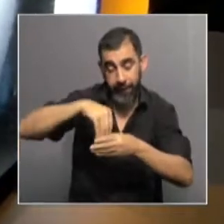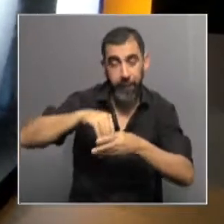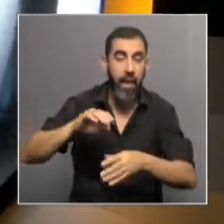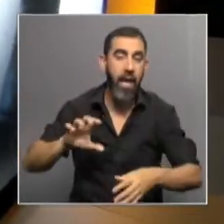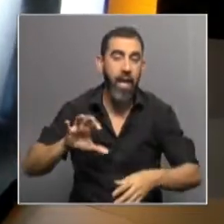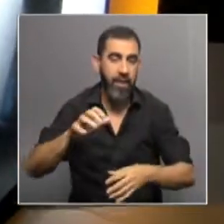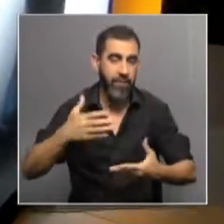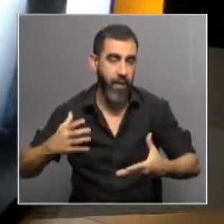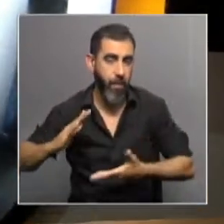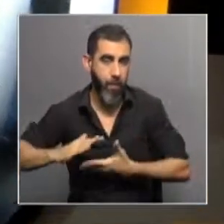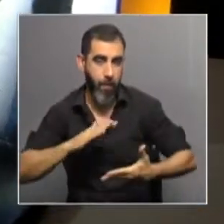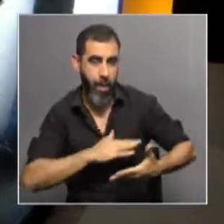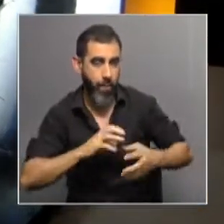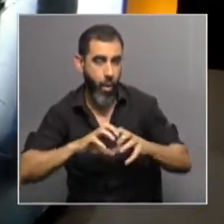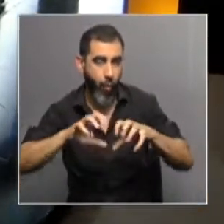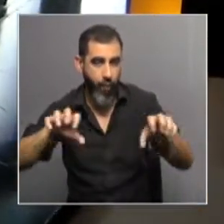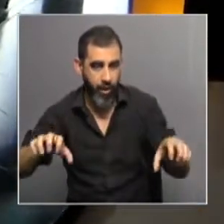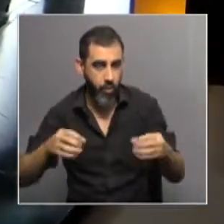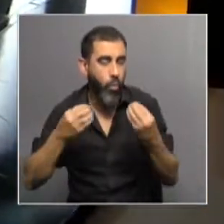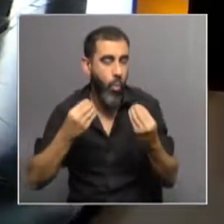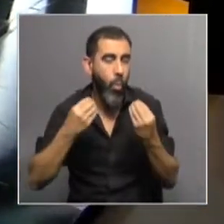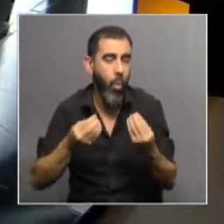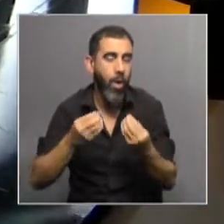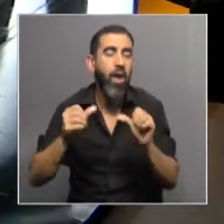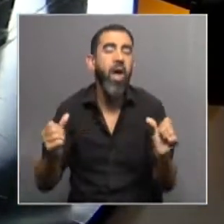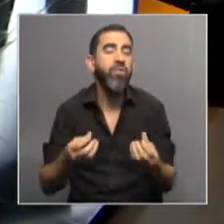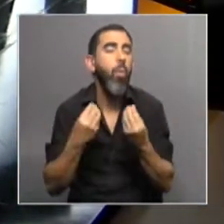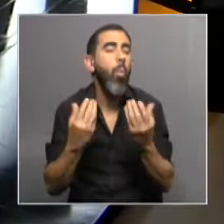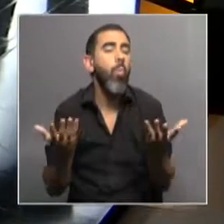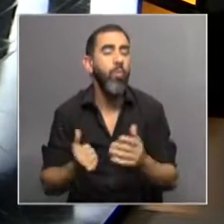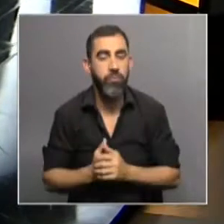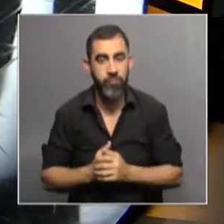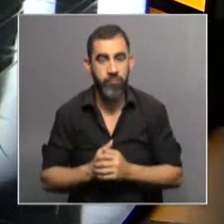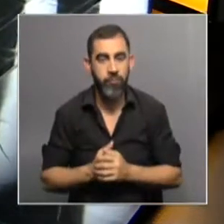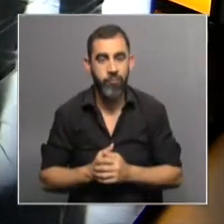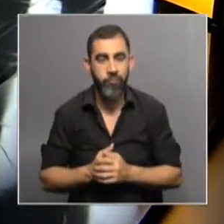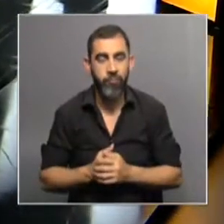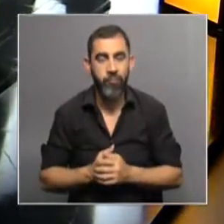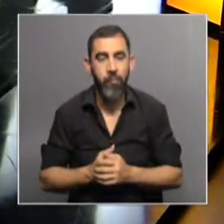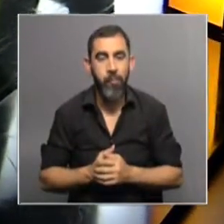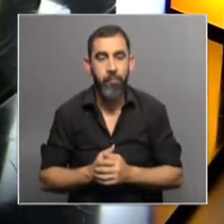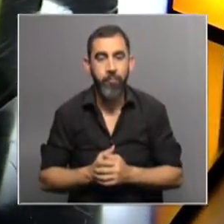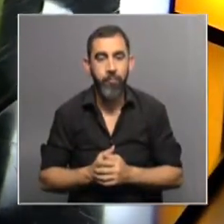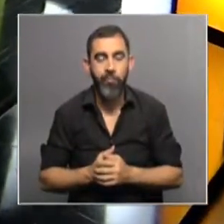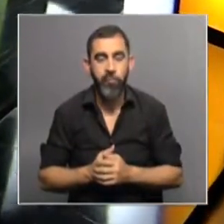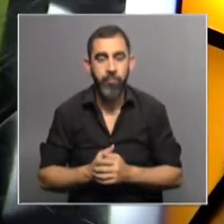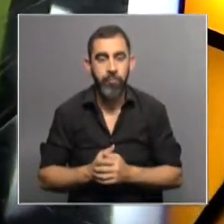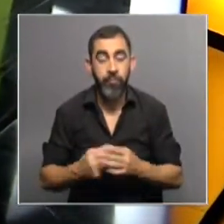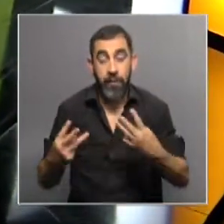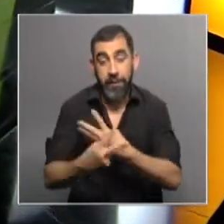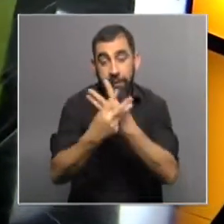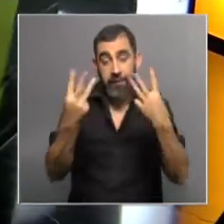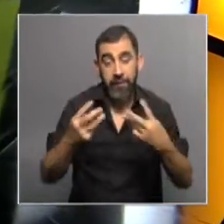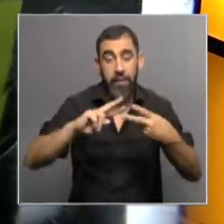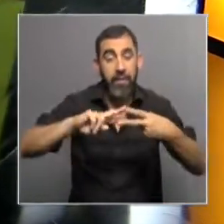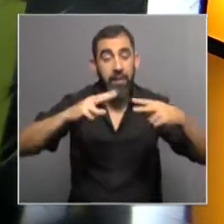hablamos de cáncer de mama y de ovario. ¿Cuál sería su recorrido? Ahí está. En realidad, te cuento un poquito. Sí. ¿Cómo funciona? En general, cuando hablamos de